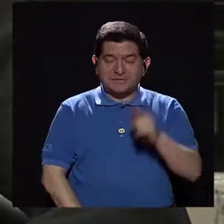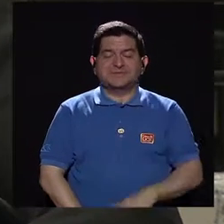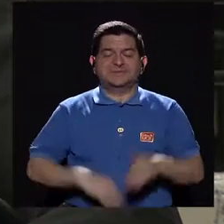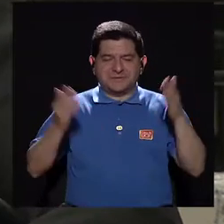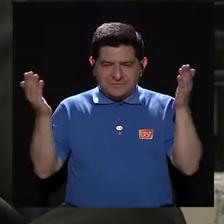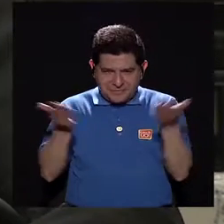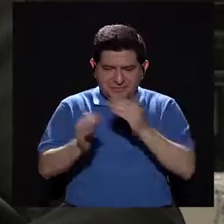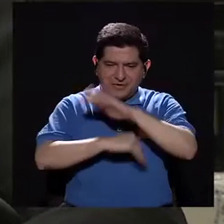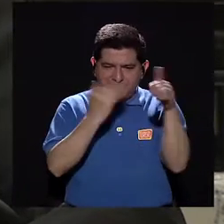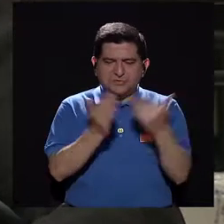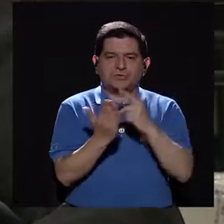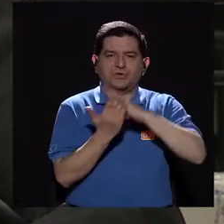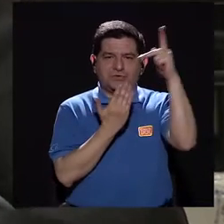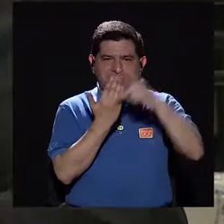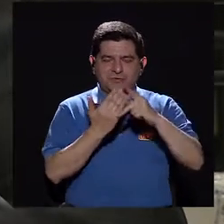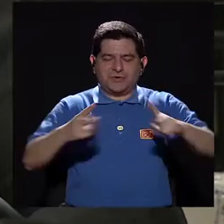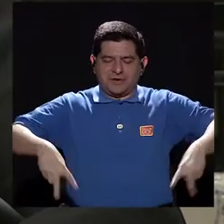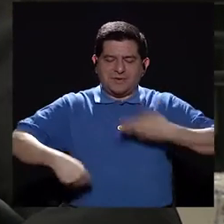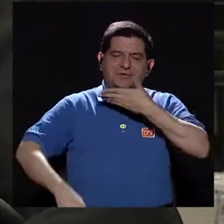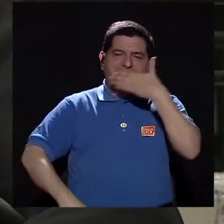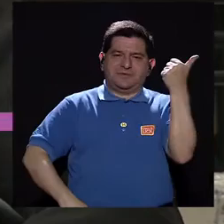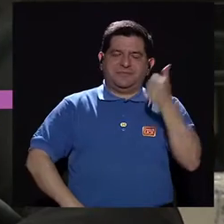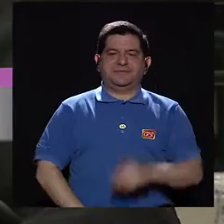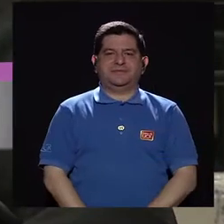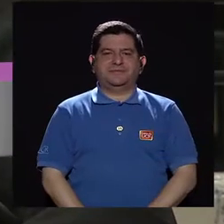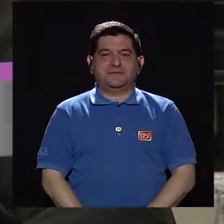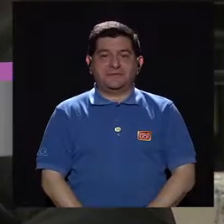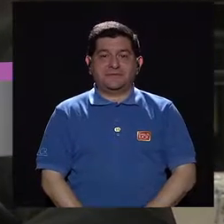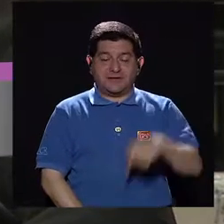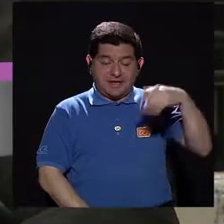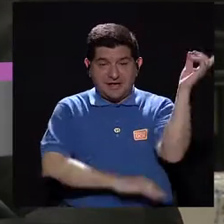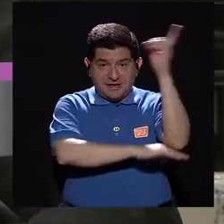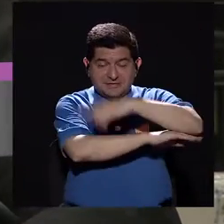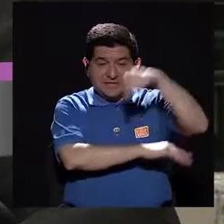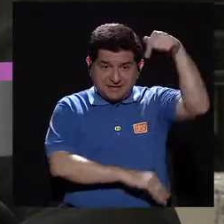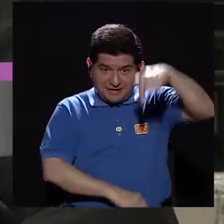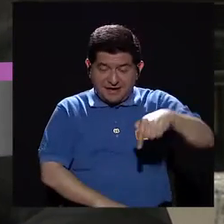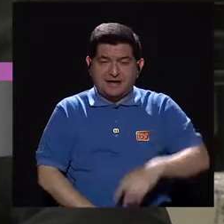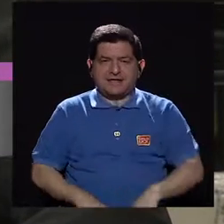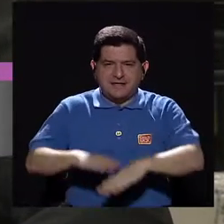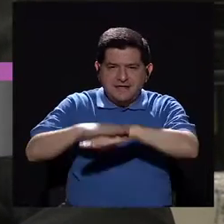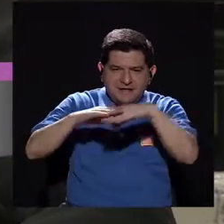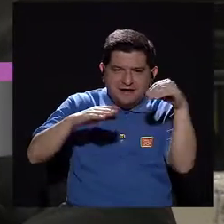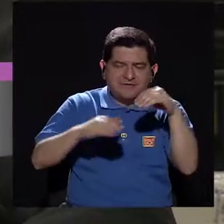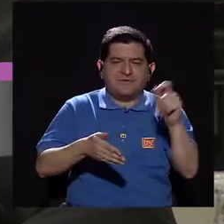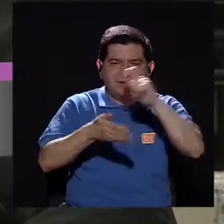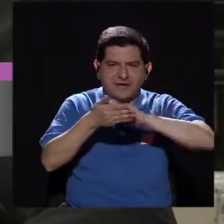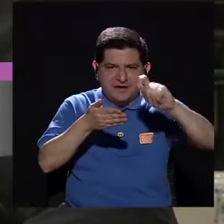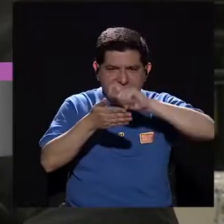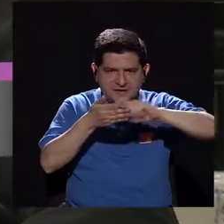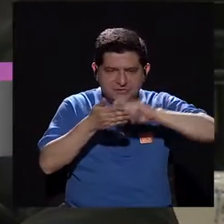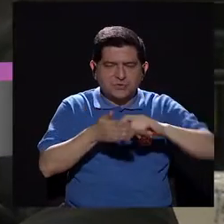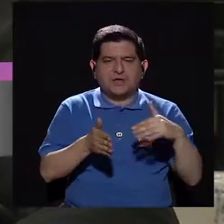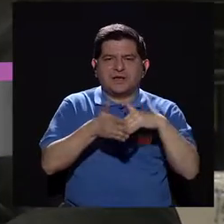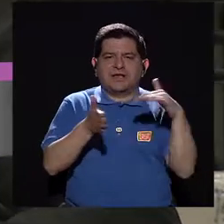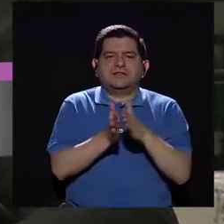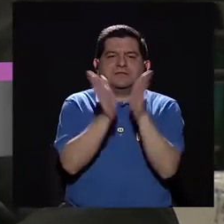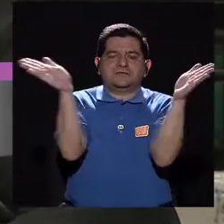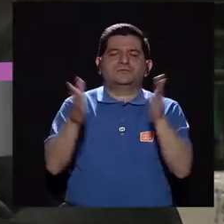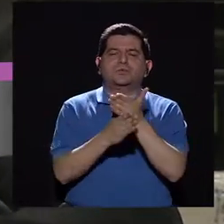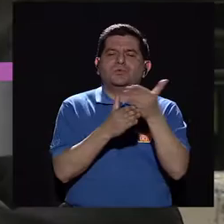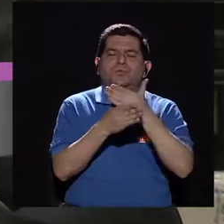Hola, ¿qué tal? Bienvenidos y bienvenidas a su telerevista Vivir Mejor. El día de hoy desde acá, desde las afueras de la Escuela de Estudios